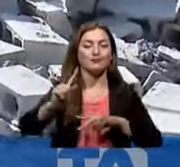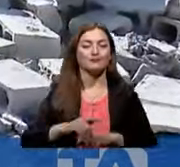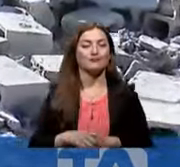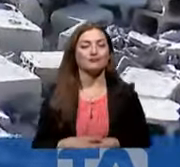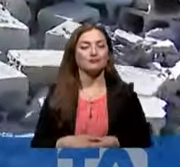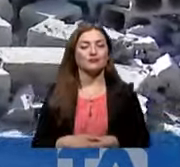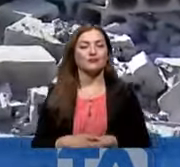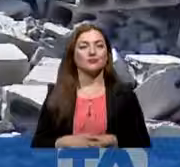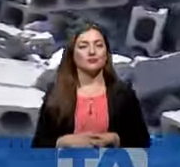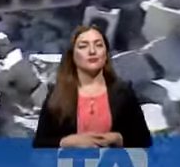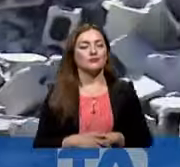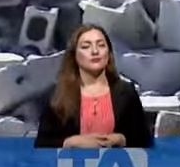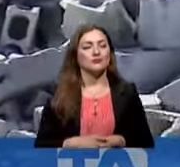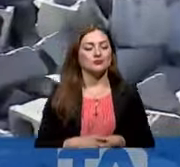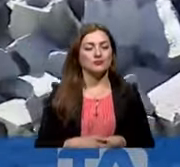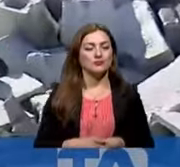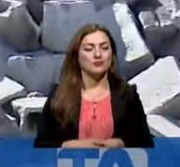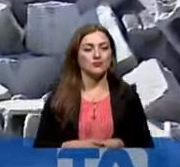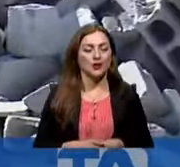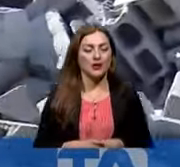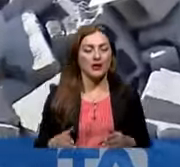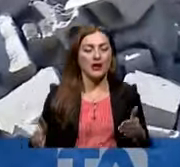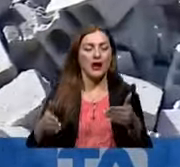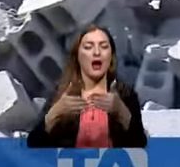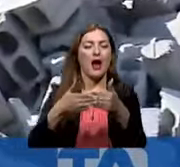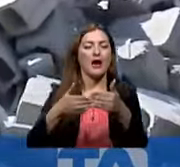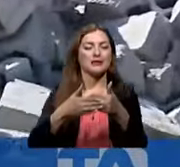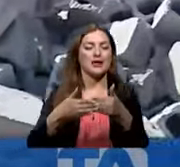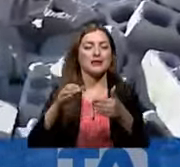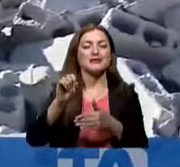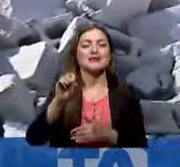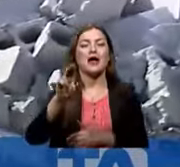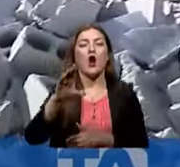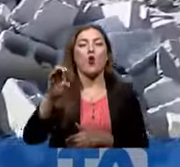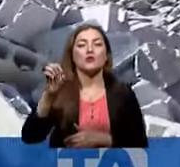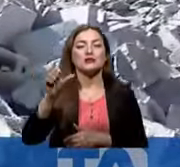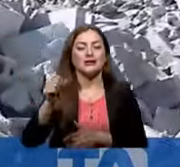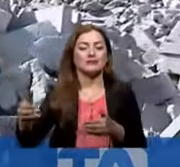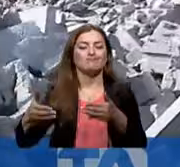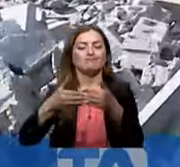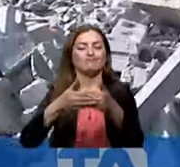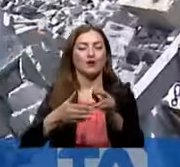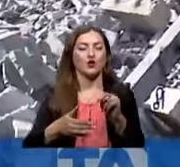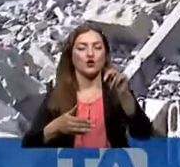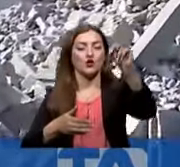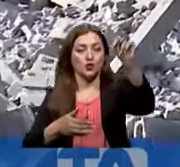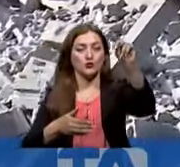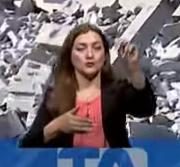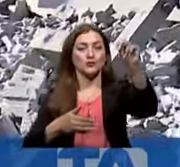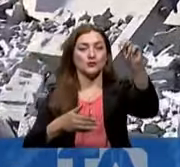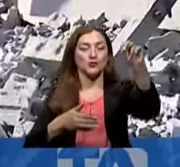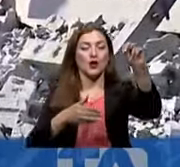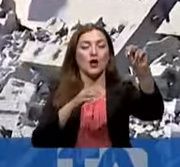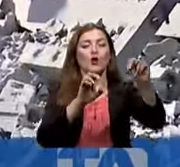dimos a conocer el cierre de la calle Sauces y las rutas alternas, como es hacia el norte de la calle de